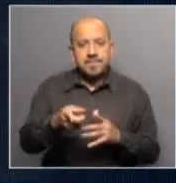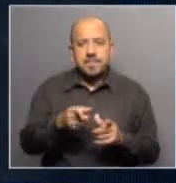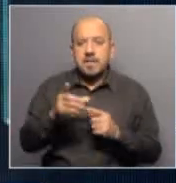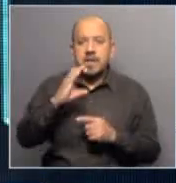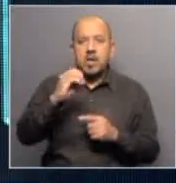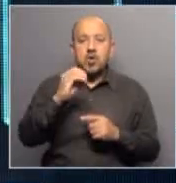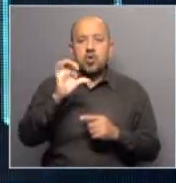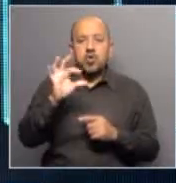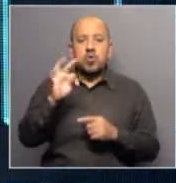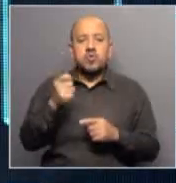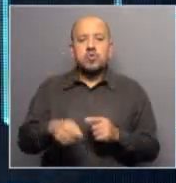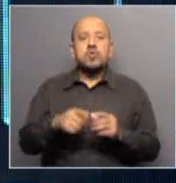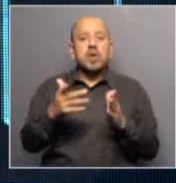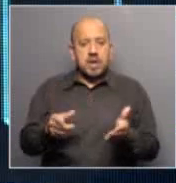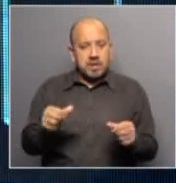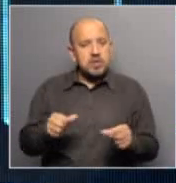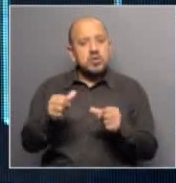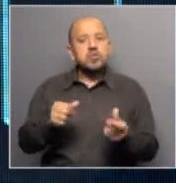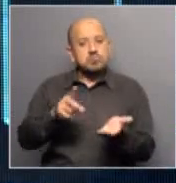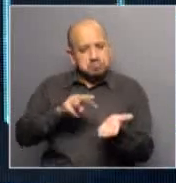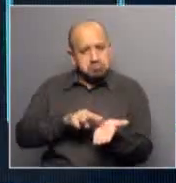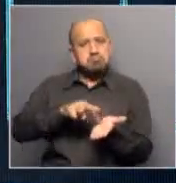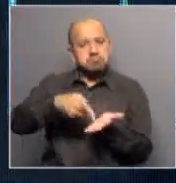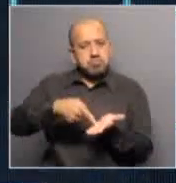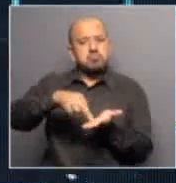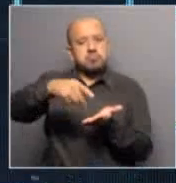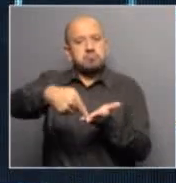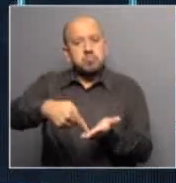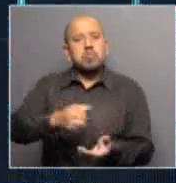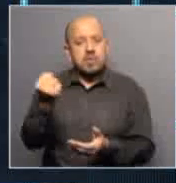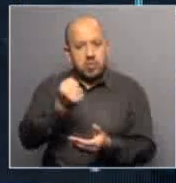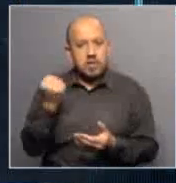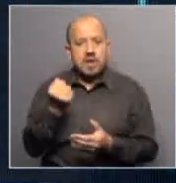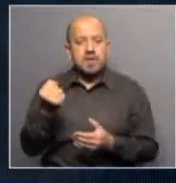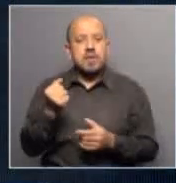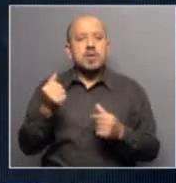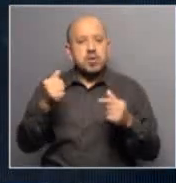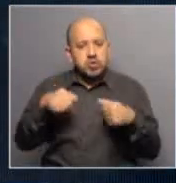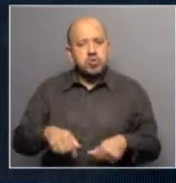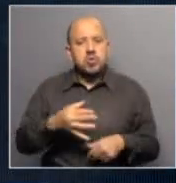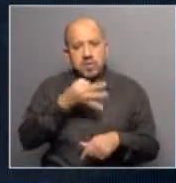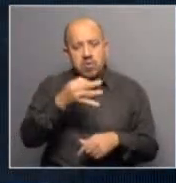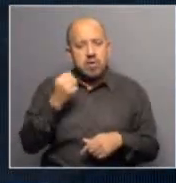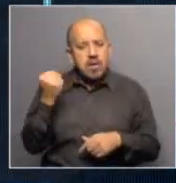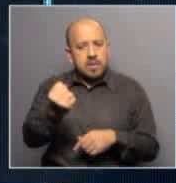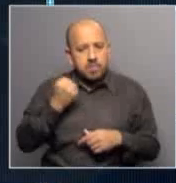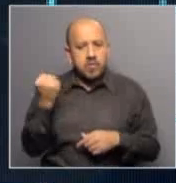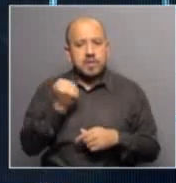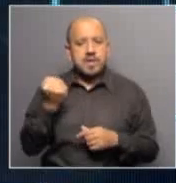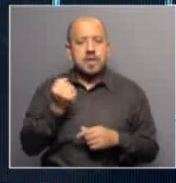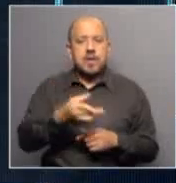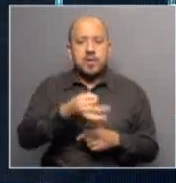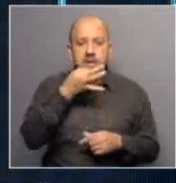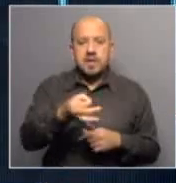Leonardo Costa había dado pasos muy importantes. Y por suerte, debo subrayar que las